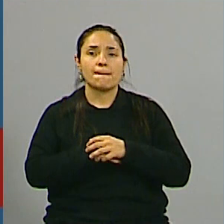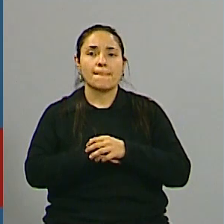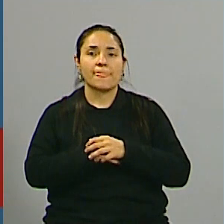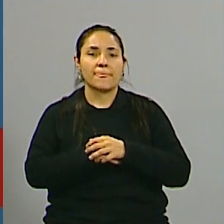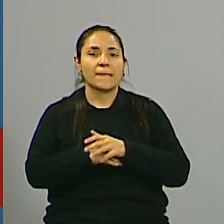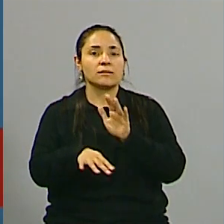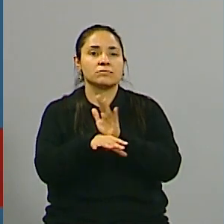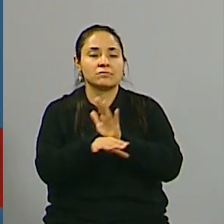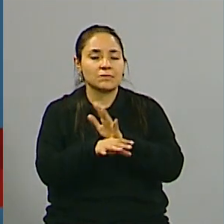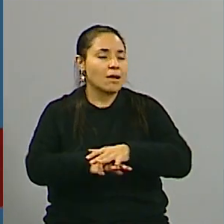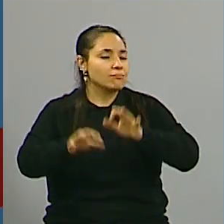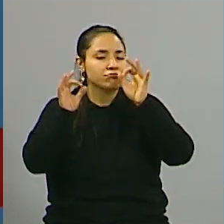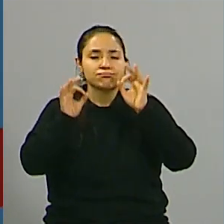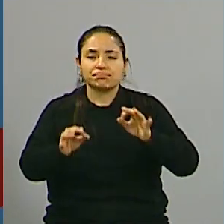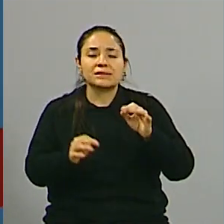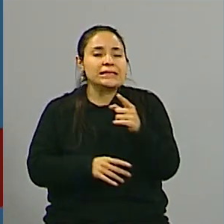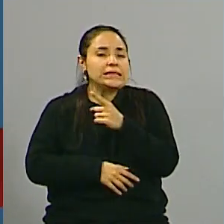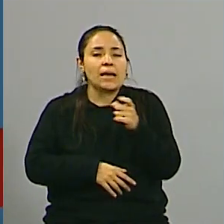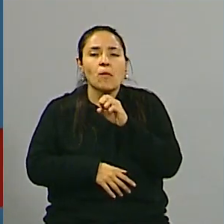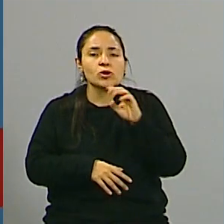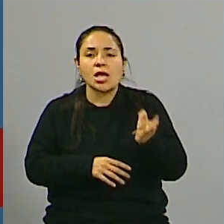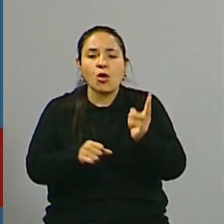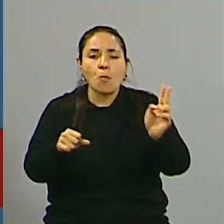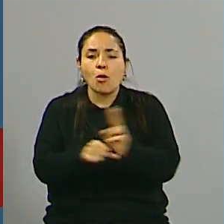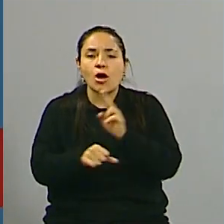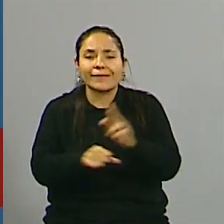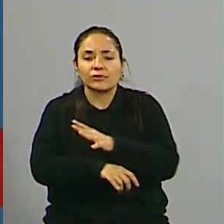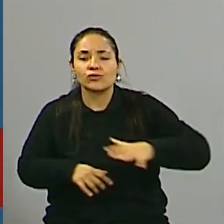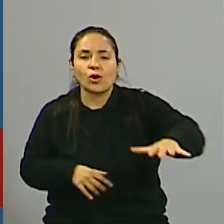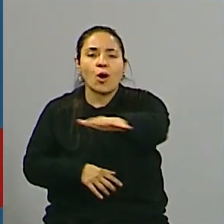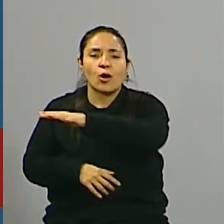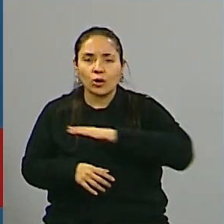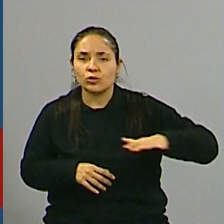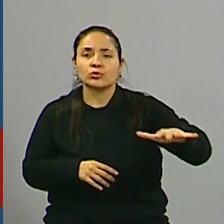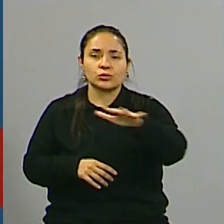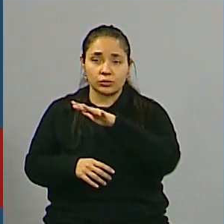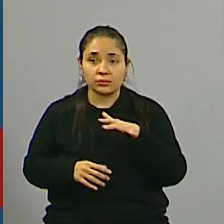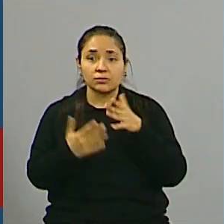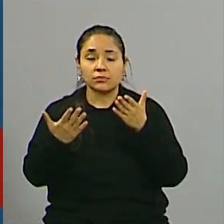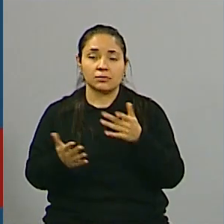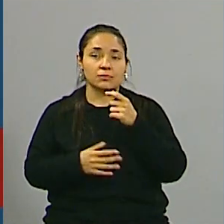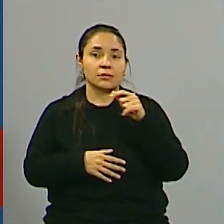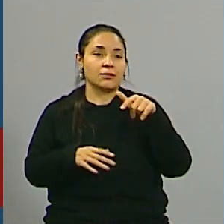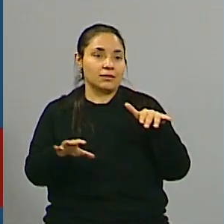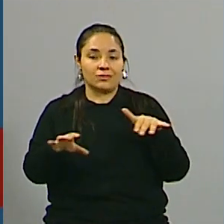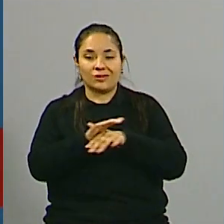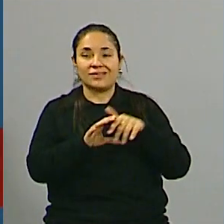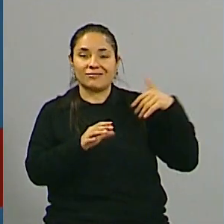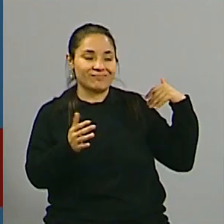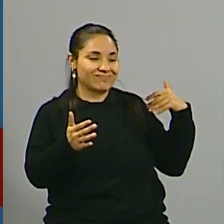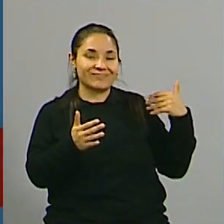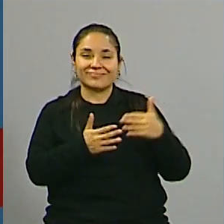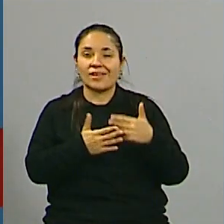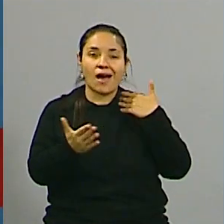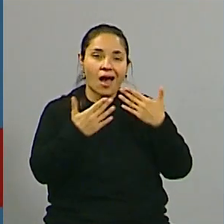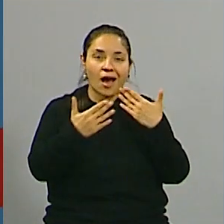protección absoluta, podríamos definirla, que se le da a un lugar como este. Y esto me imagino que en estos tiempos donde se viene hablando mucho también,